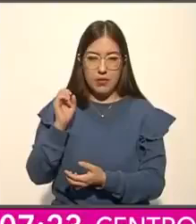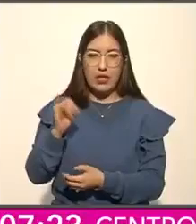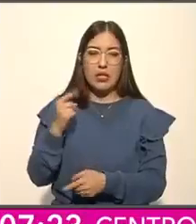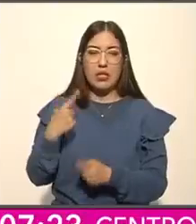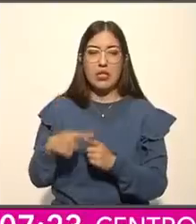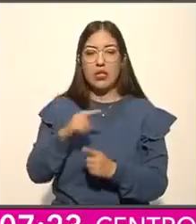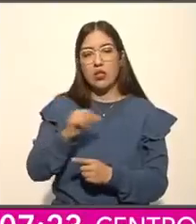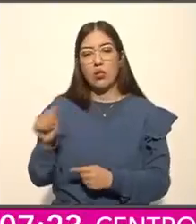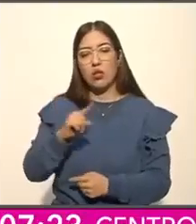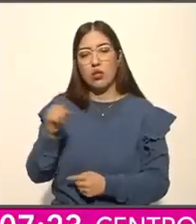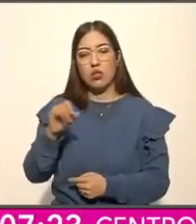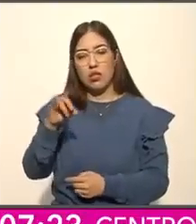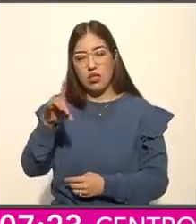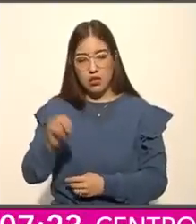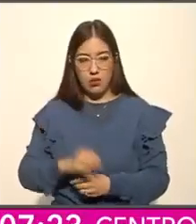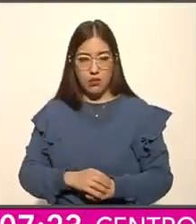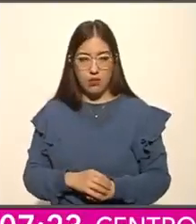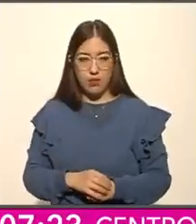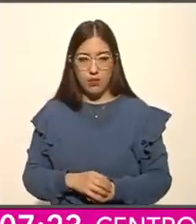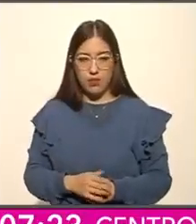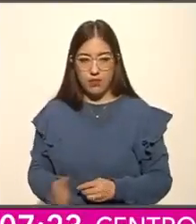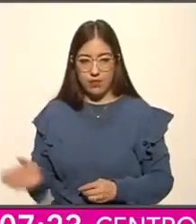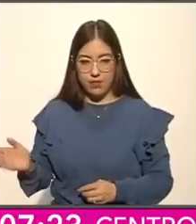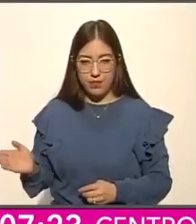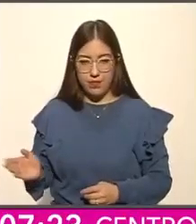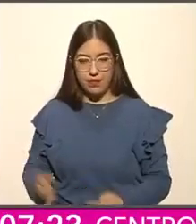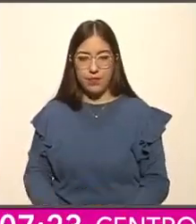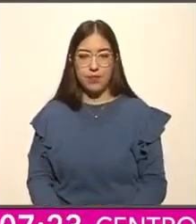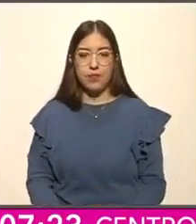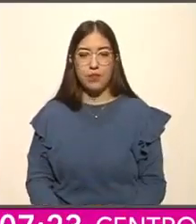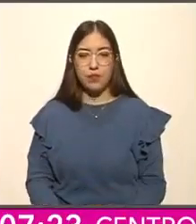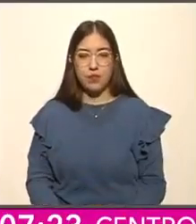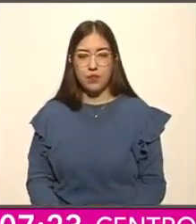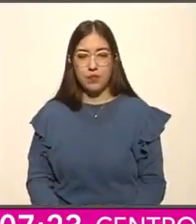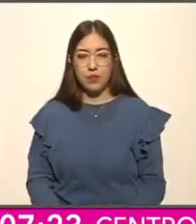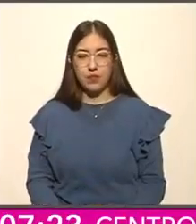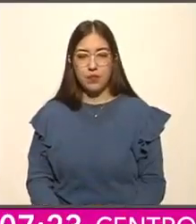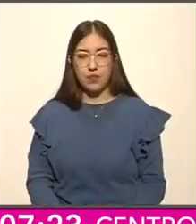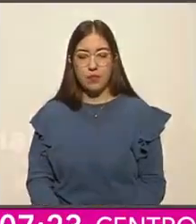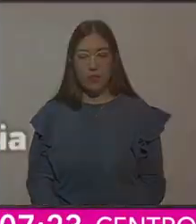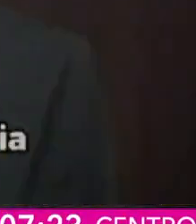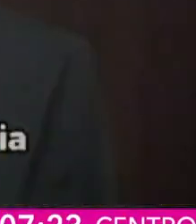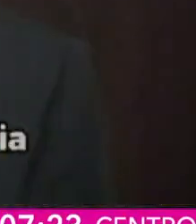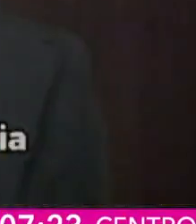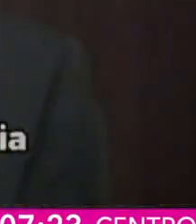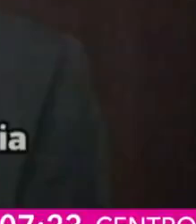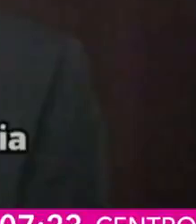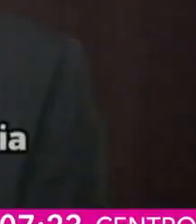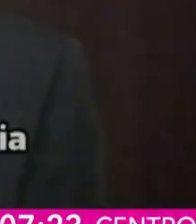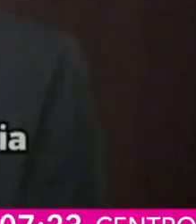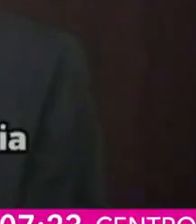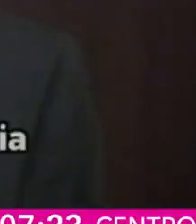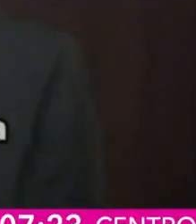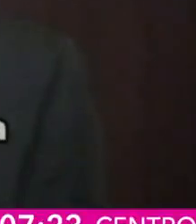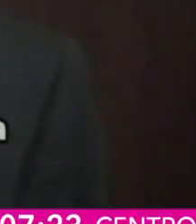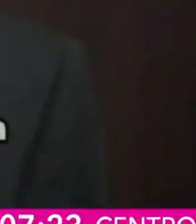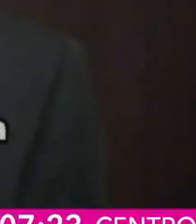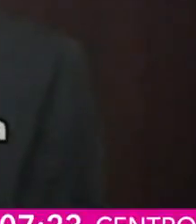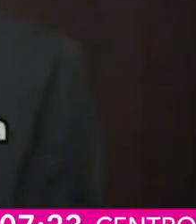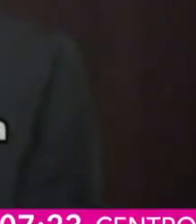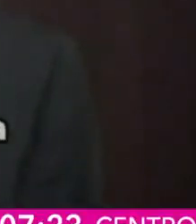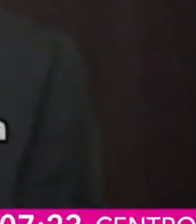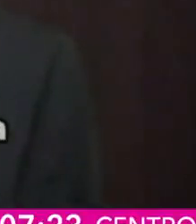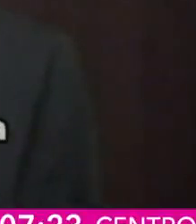de Ernesto Zedillo. Las reformas recientes al Poder Judicial, pues contribuyen a elevar la transparencia